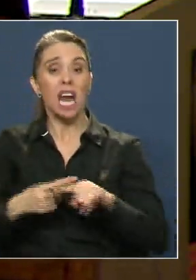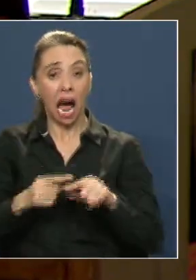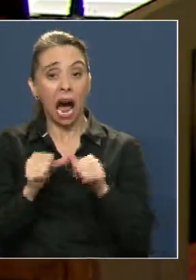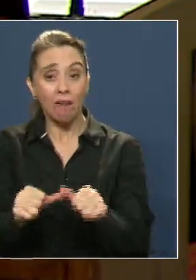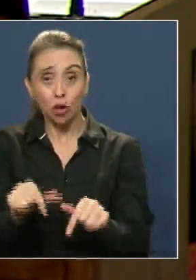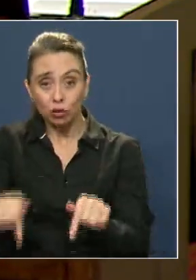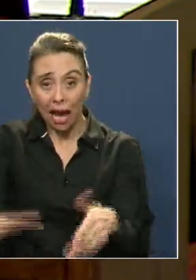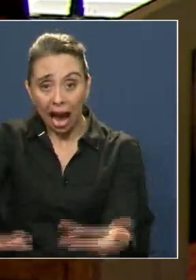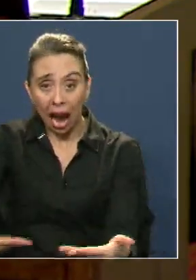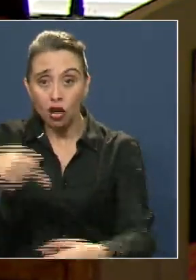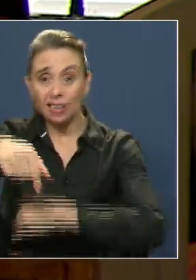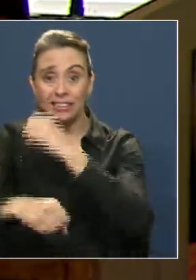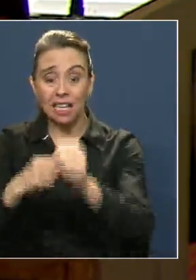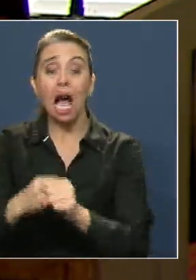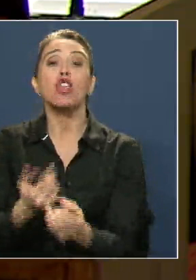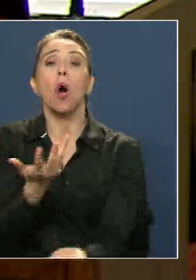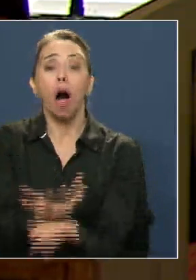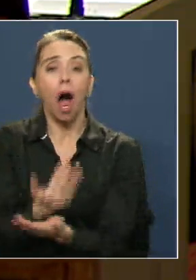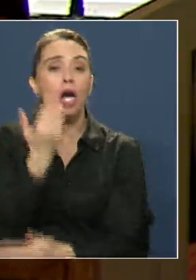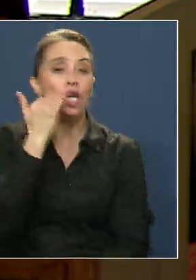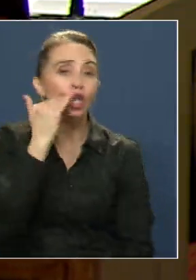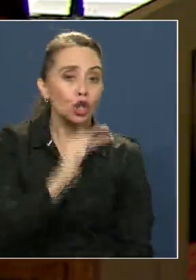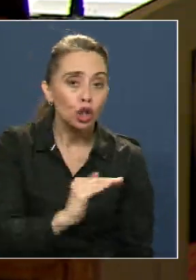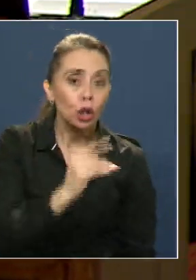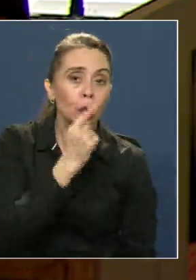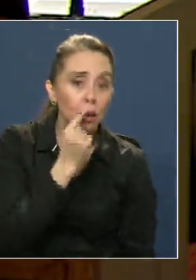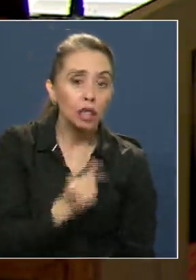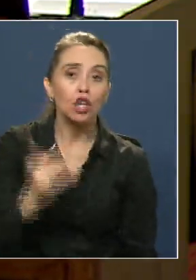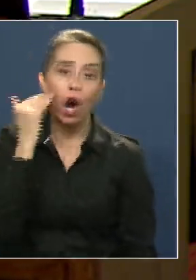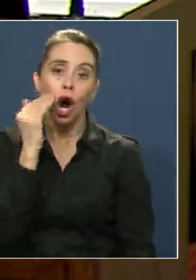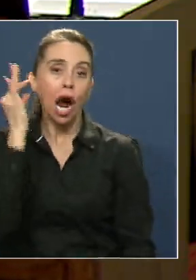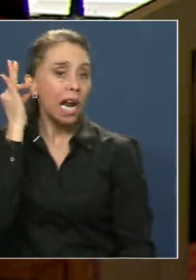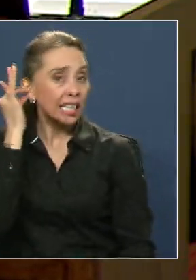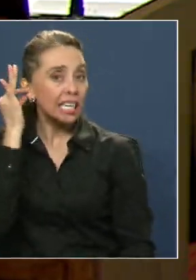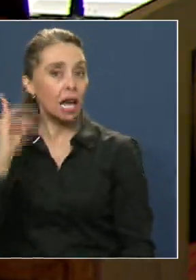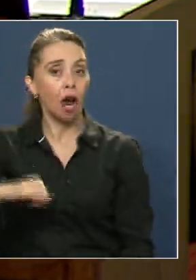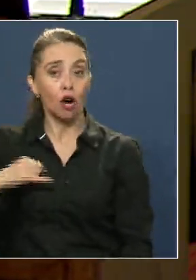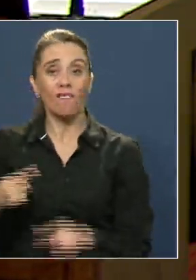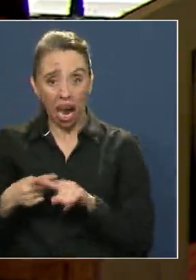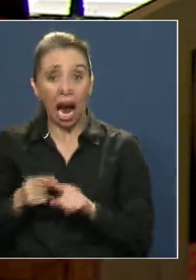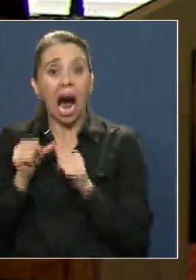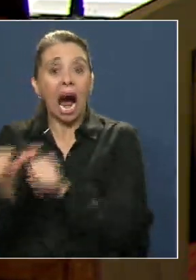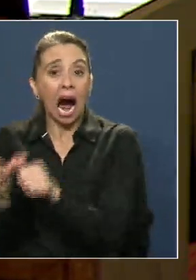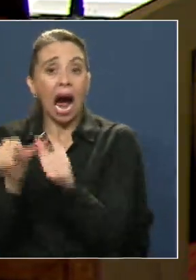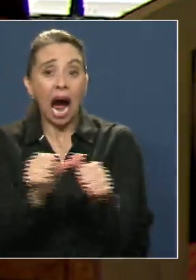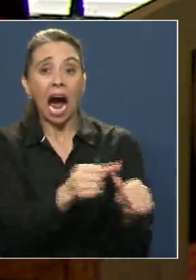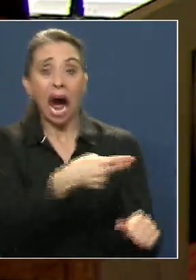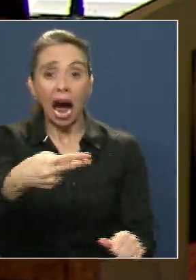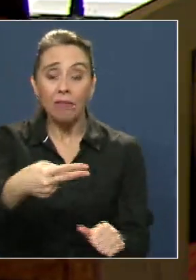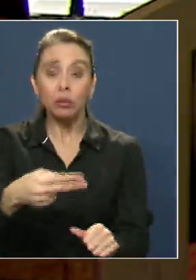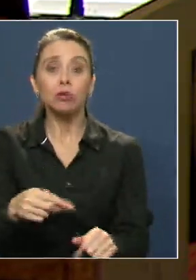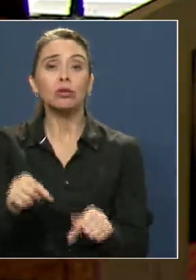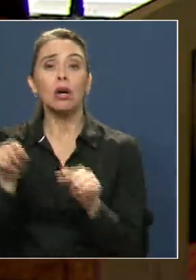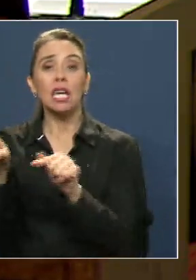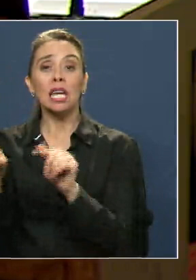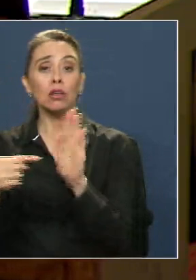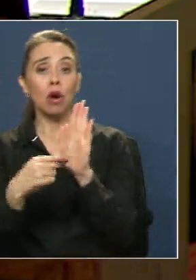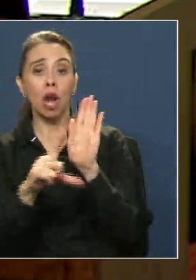y ahora hay niños, niñas y adolescentes que están siendo abusados. Para ellos no aplicaría esta